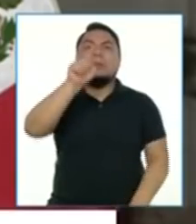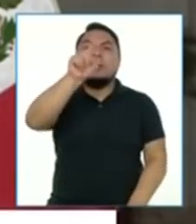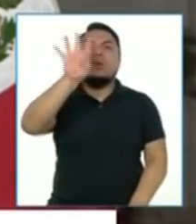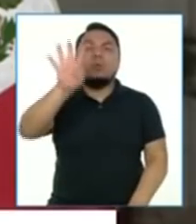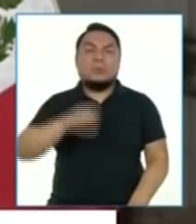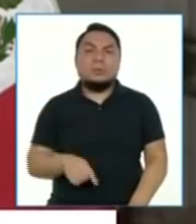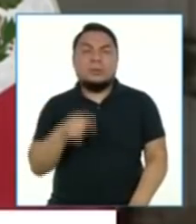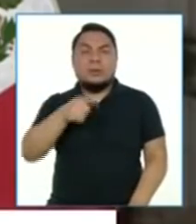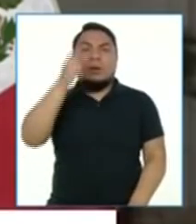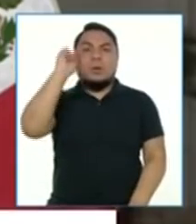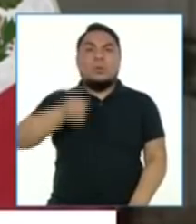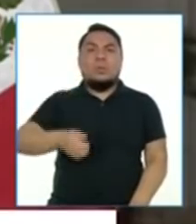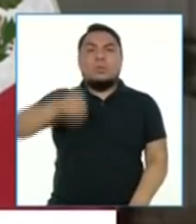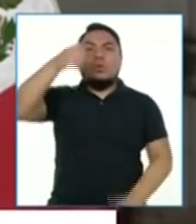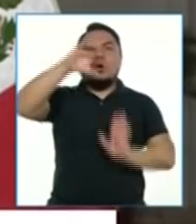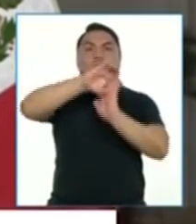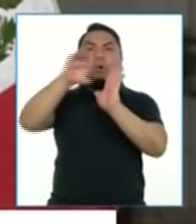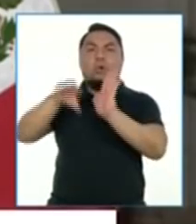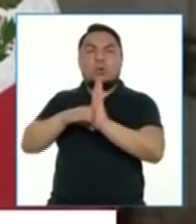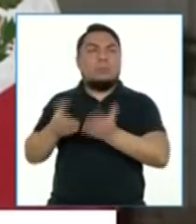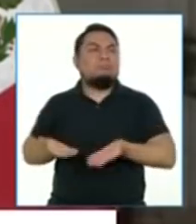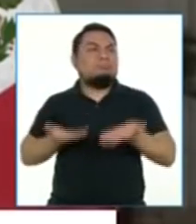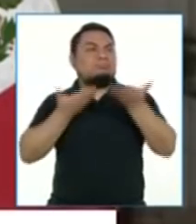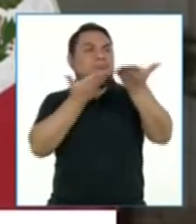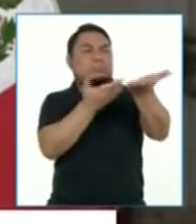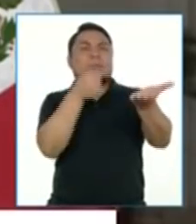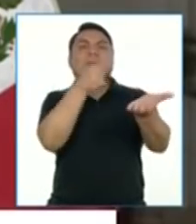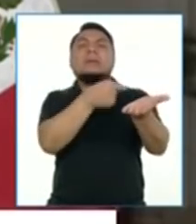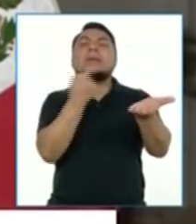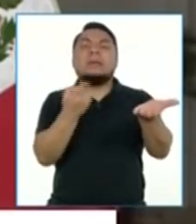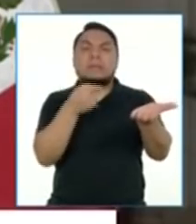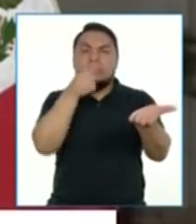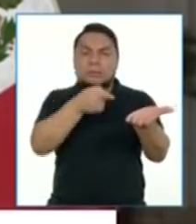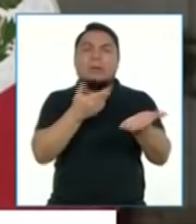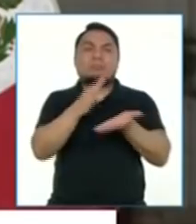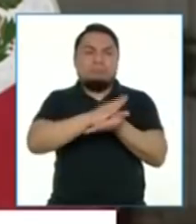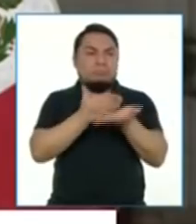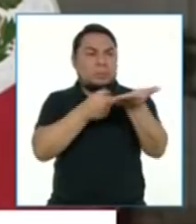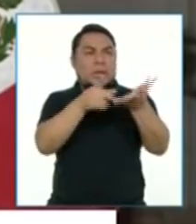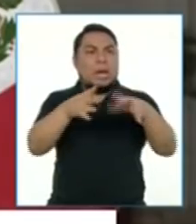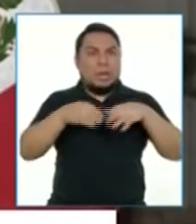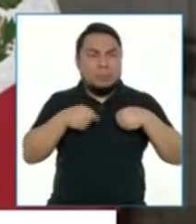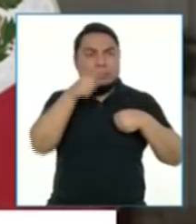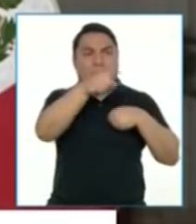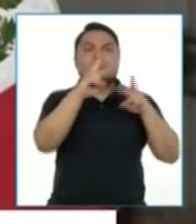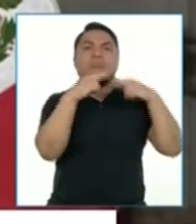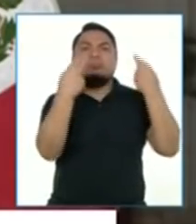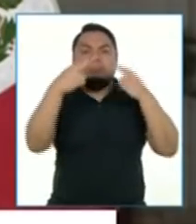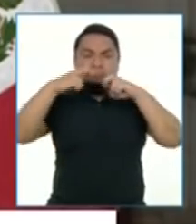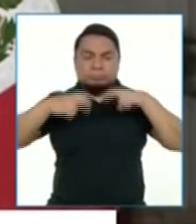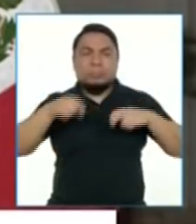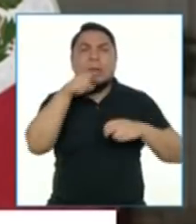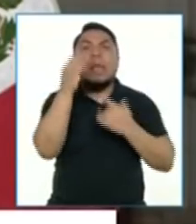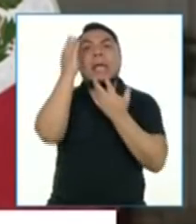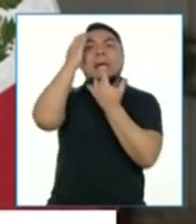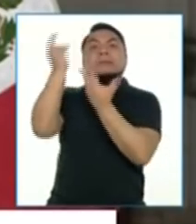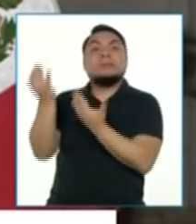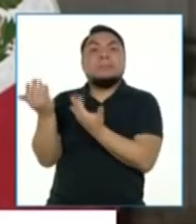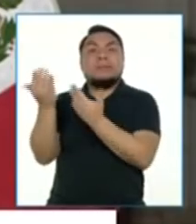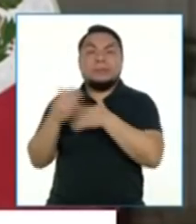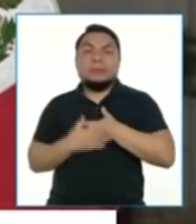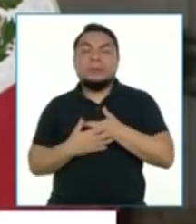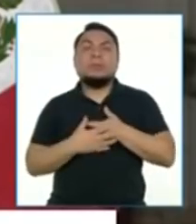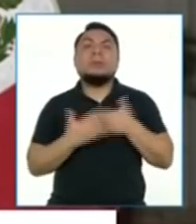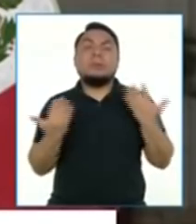conciliador de pronto llamar a aquellas fuerzas porque no es todo el congreso que no están tras la su vacancia a